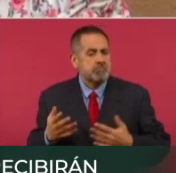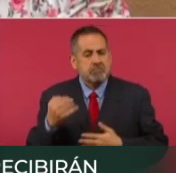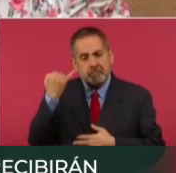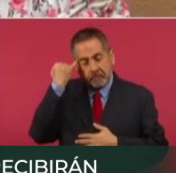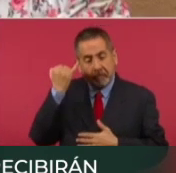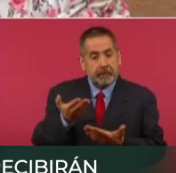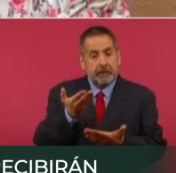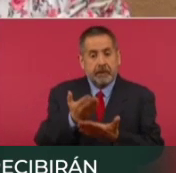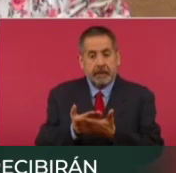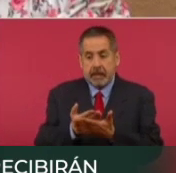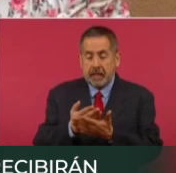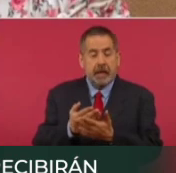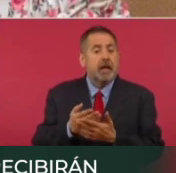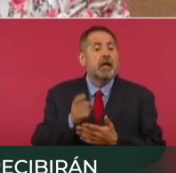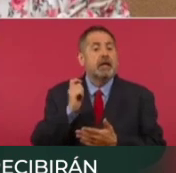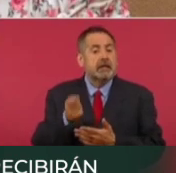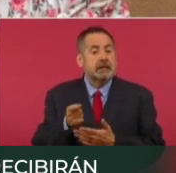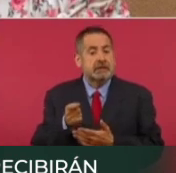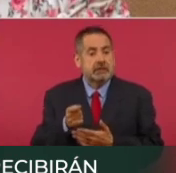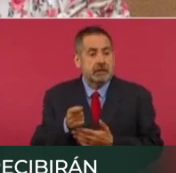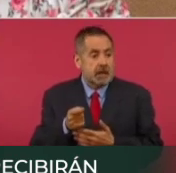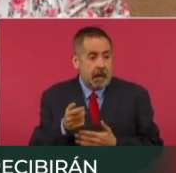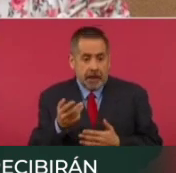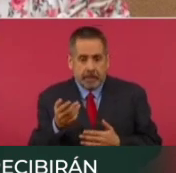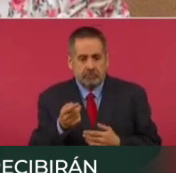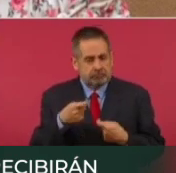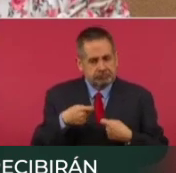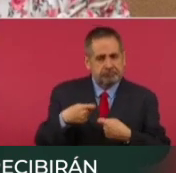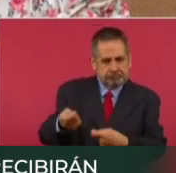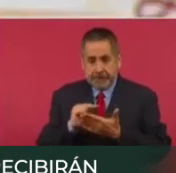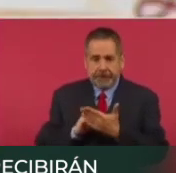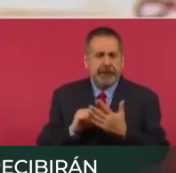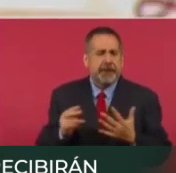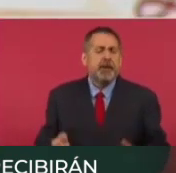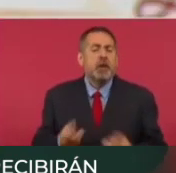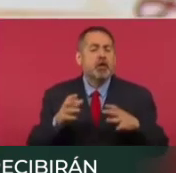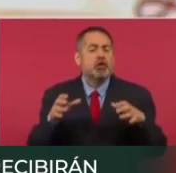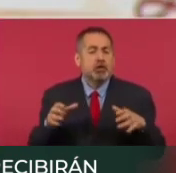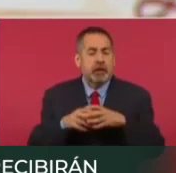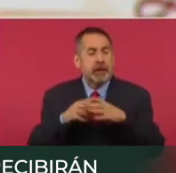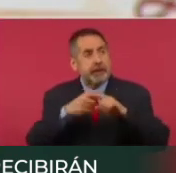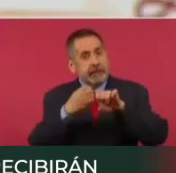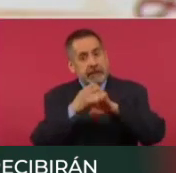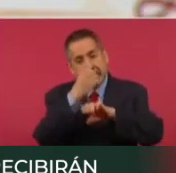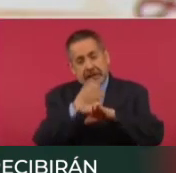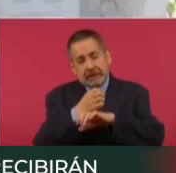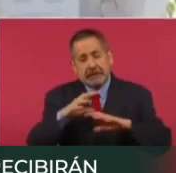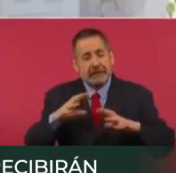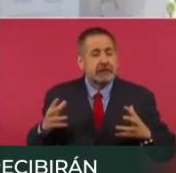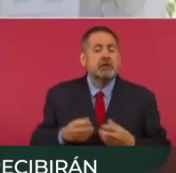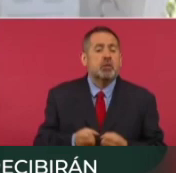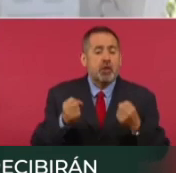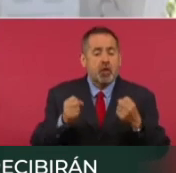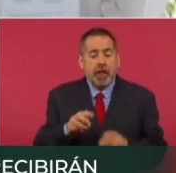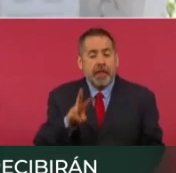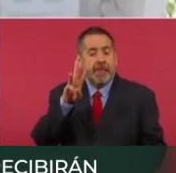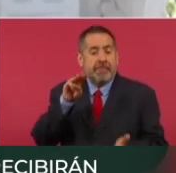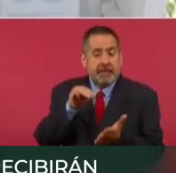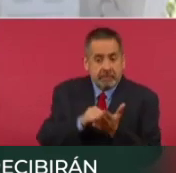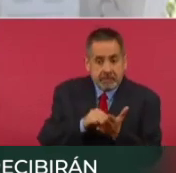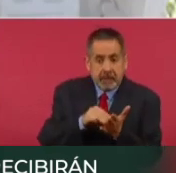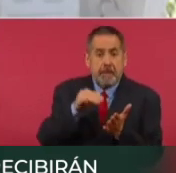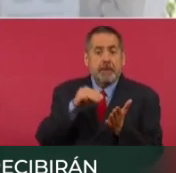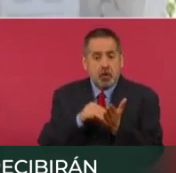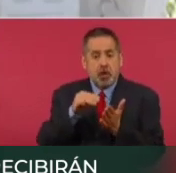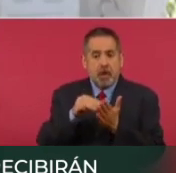la mitad del apoyo económico y el gobierno estatal la otra mitad. Señaló que el programa ordinario alcanzó 1.043.000